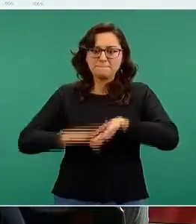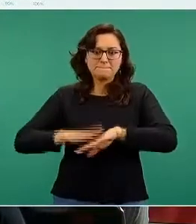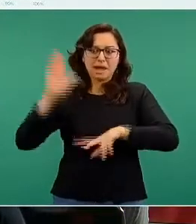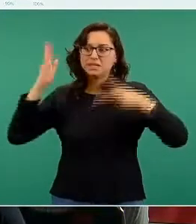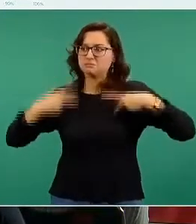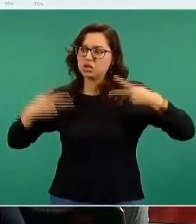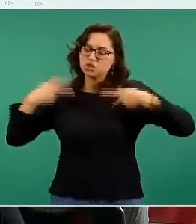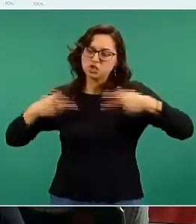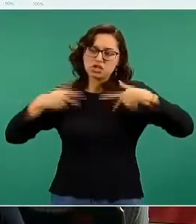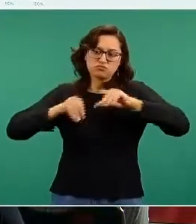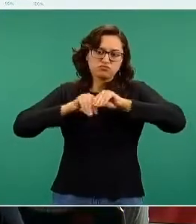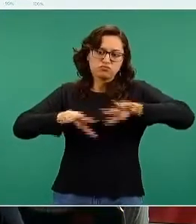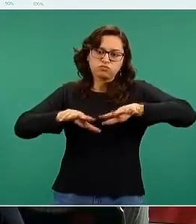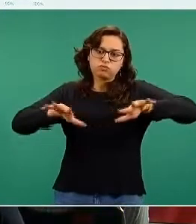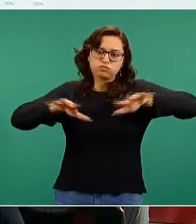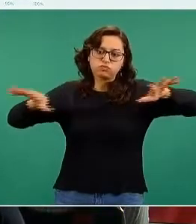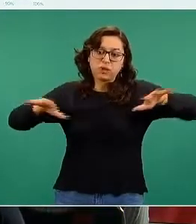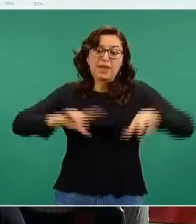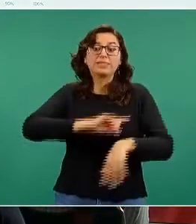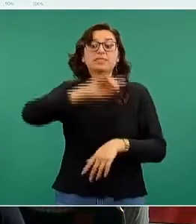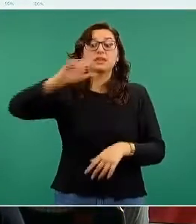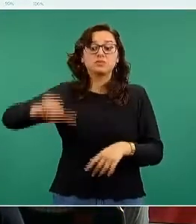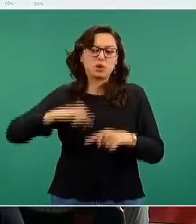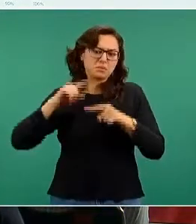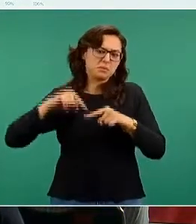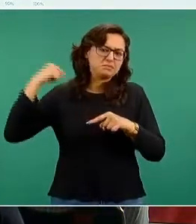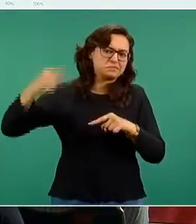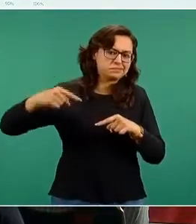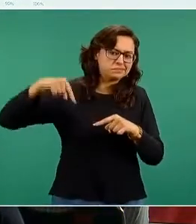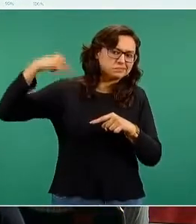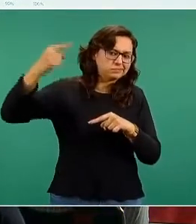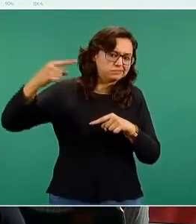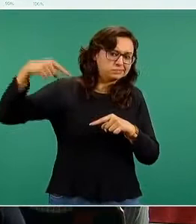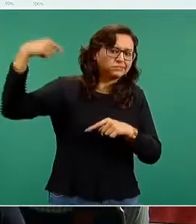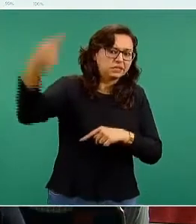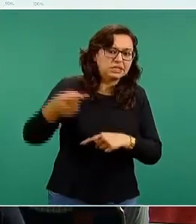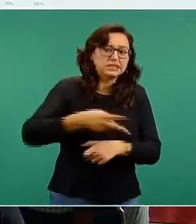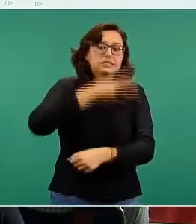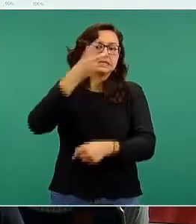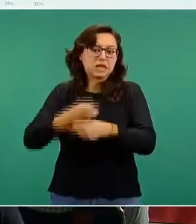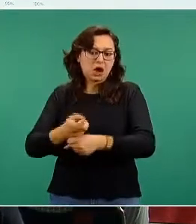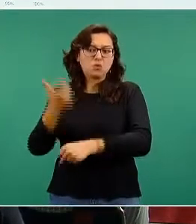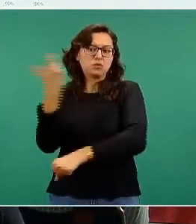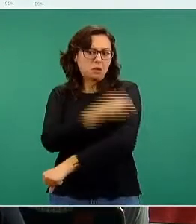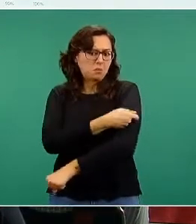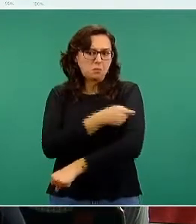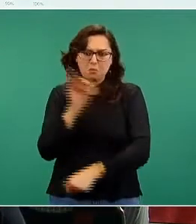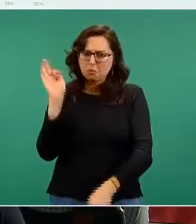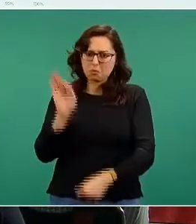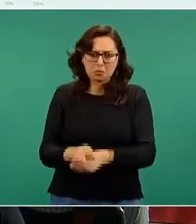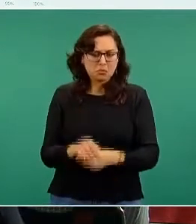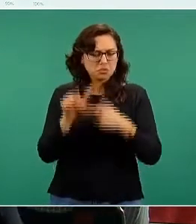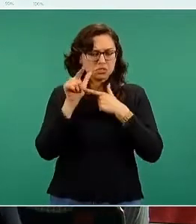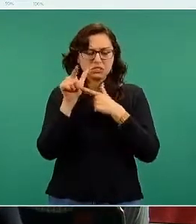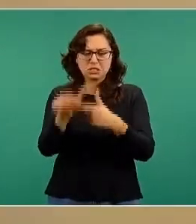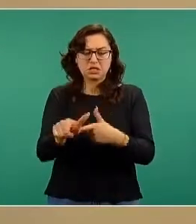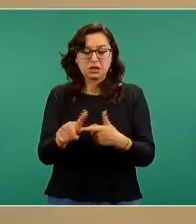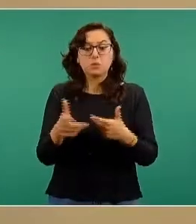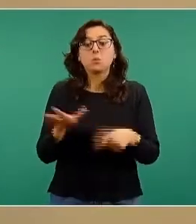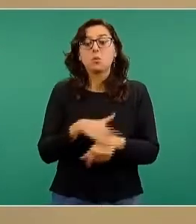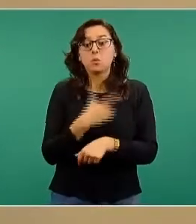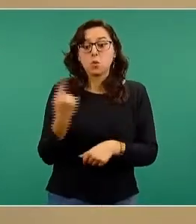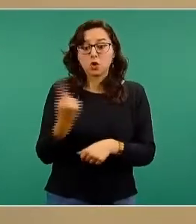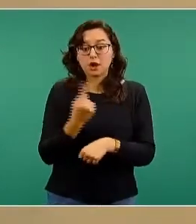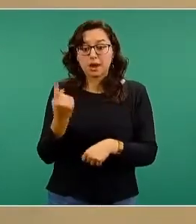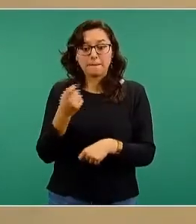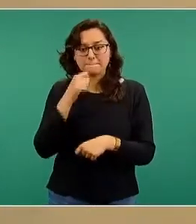dosis, destacamos, sin afectar en forma alguna a las personas vacunadas. Su intensidad de protección sería